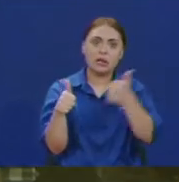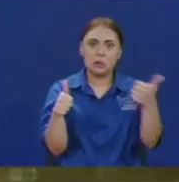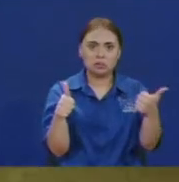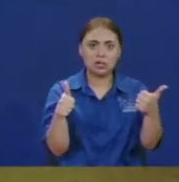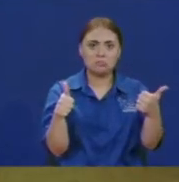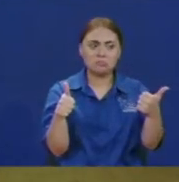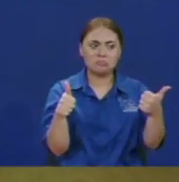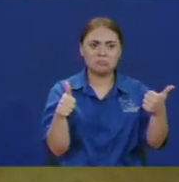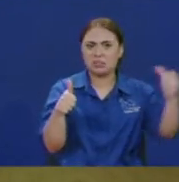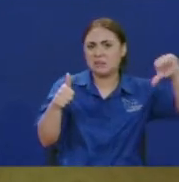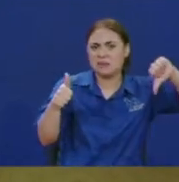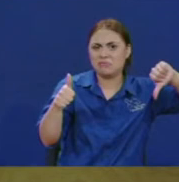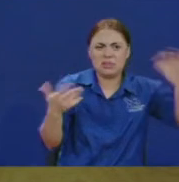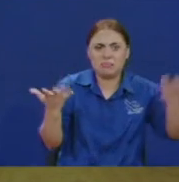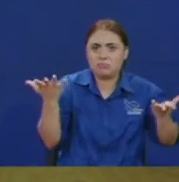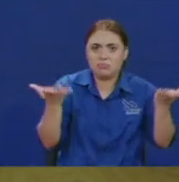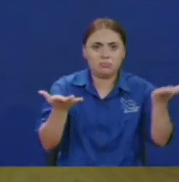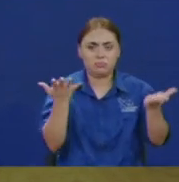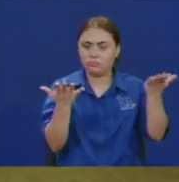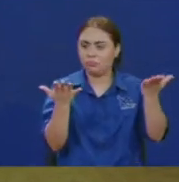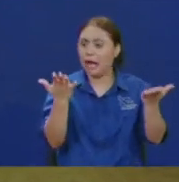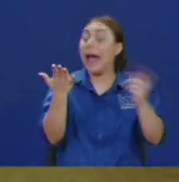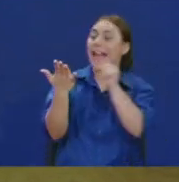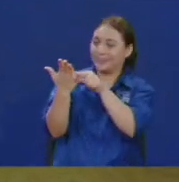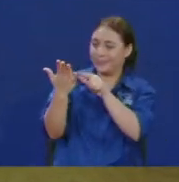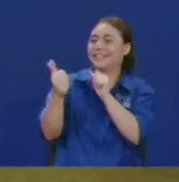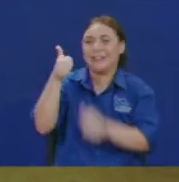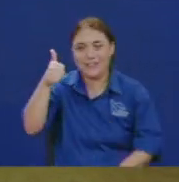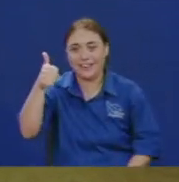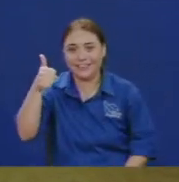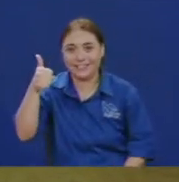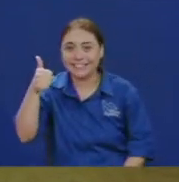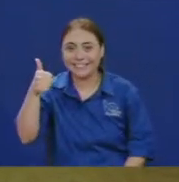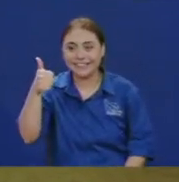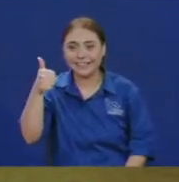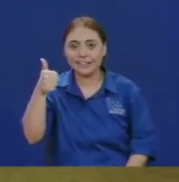Entre tanto y tanto, usted dice, estoy perfecto.